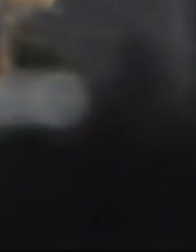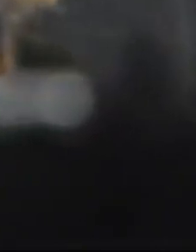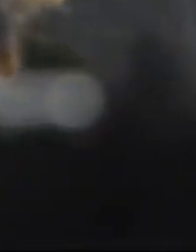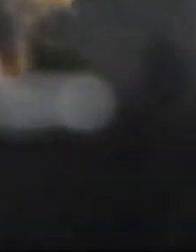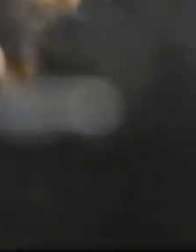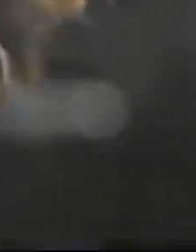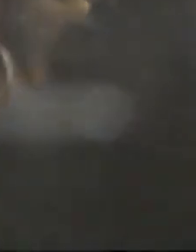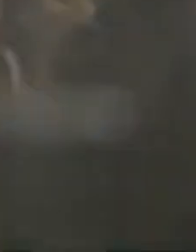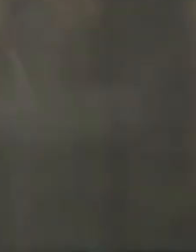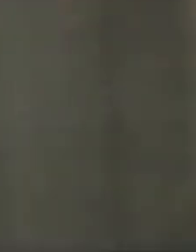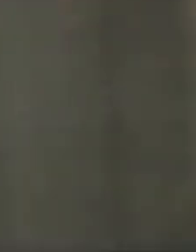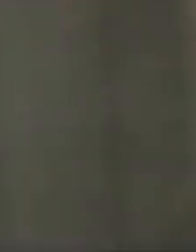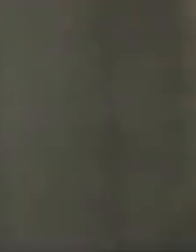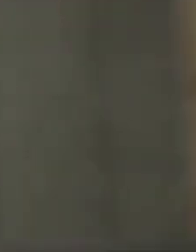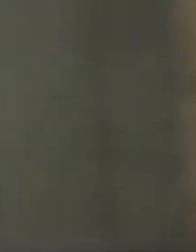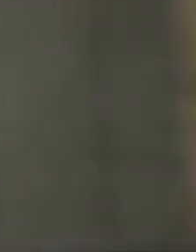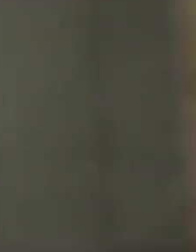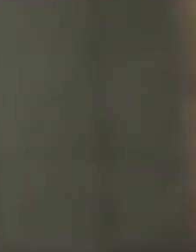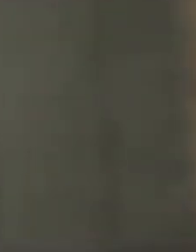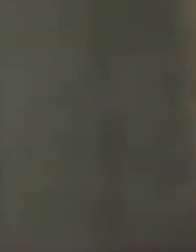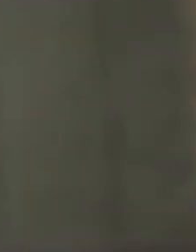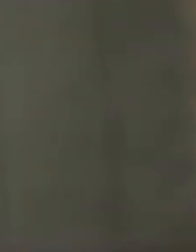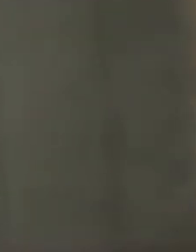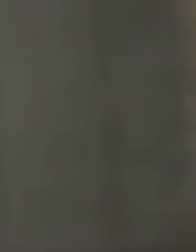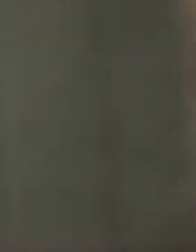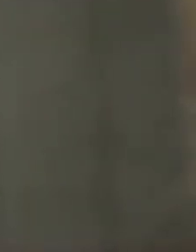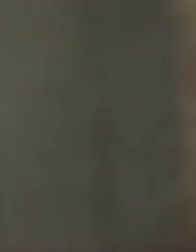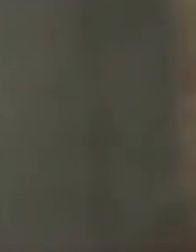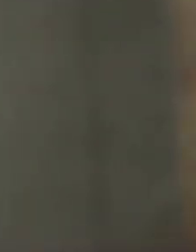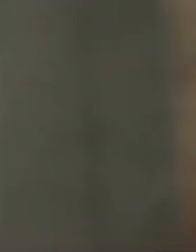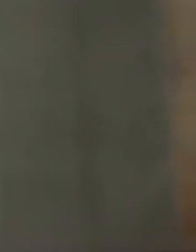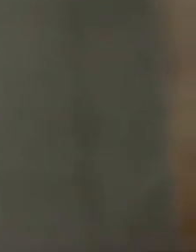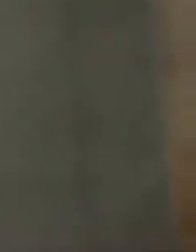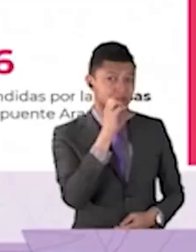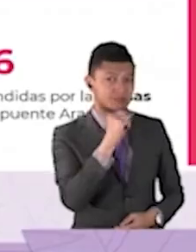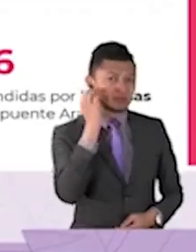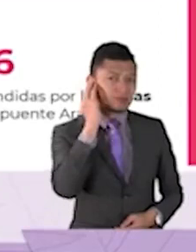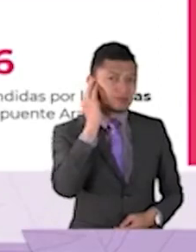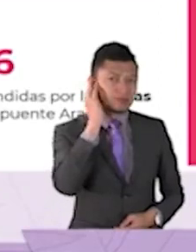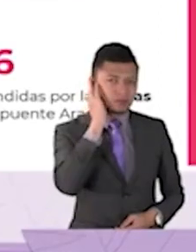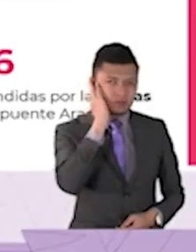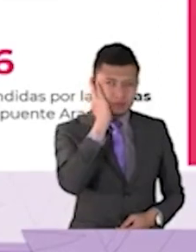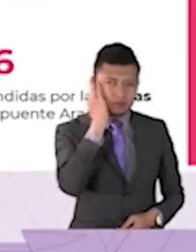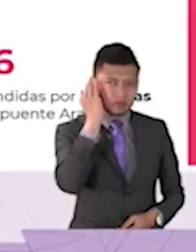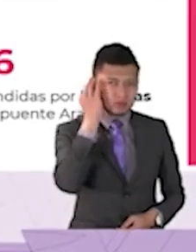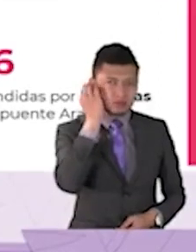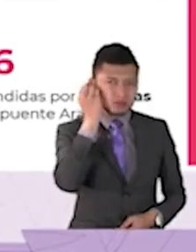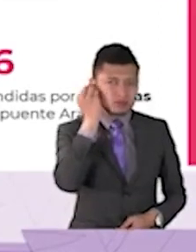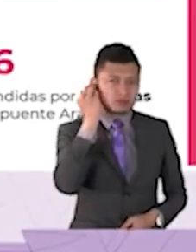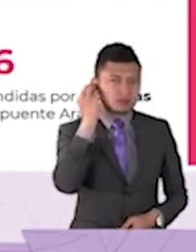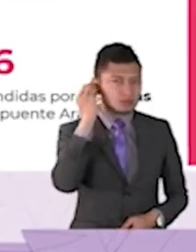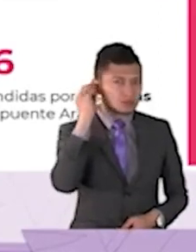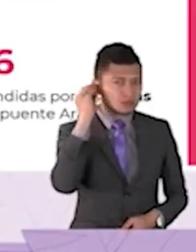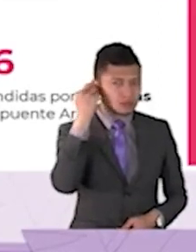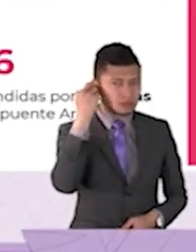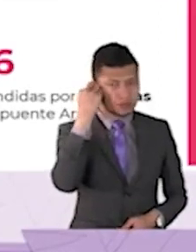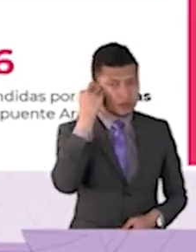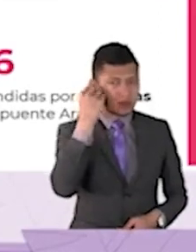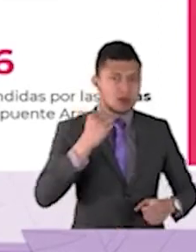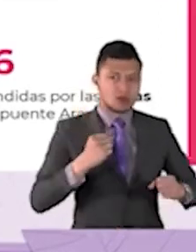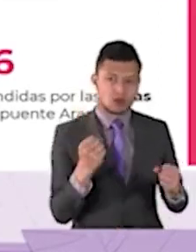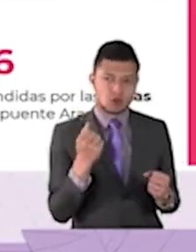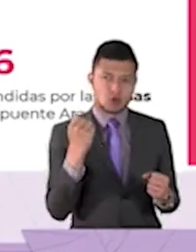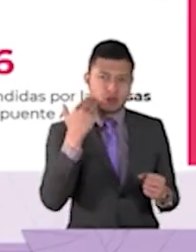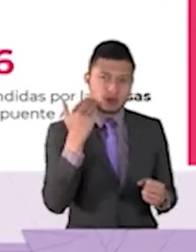300-755-1846. Así lo explica la secretaria de la Mujer de la capital, Diana Rodríguez. Todas las mujeres de Bogotá y toda la